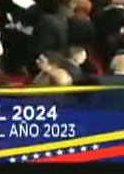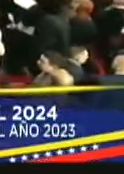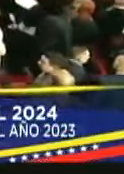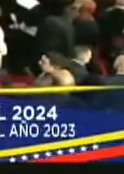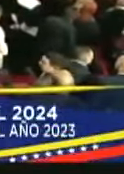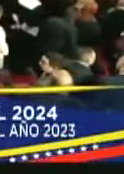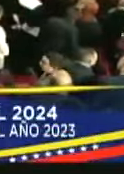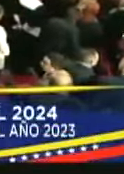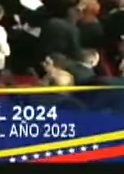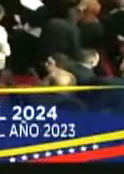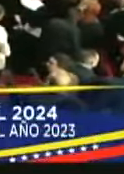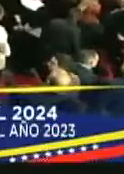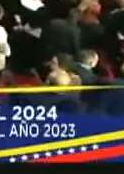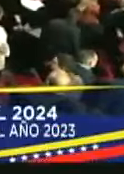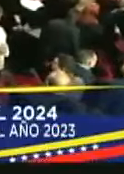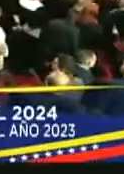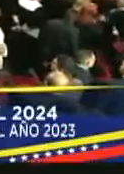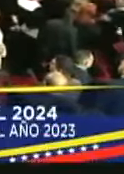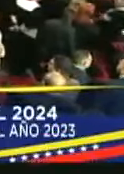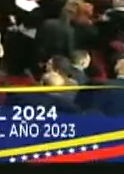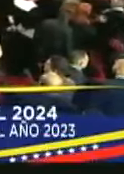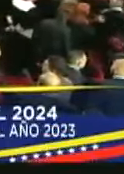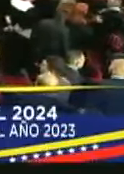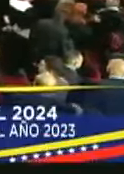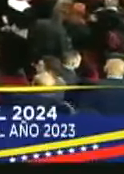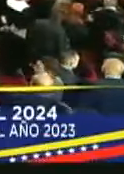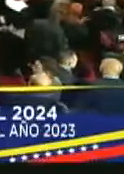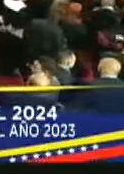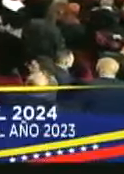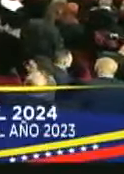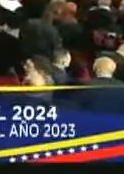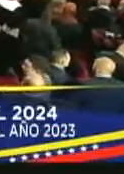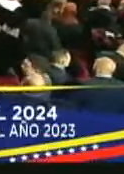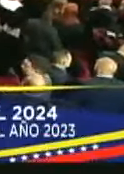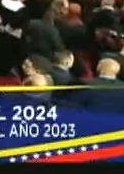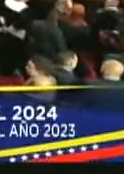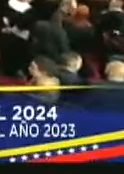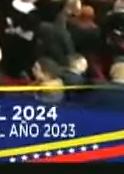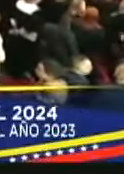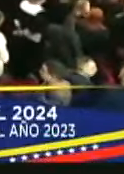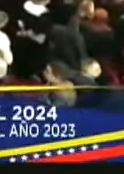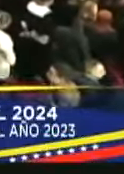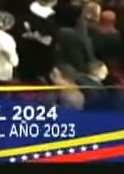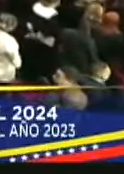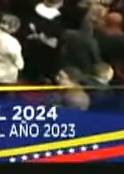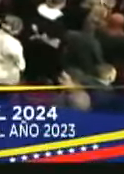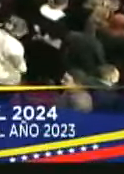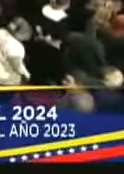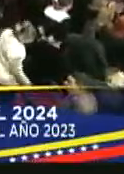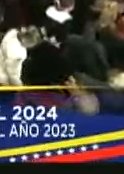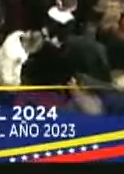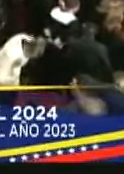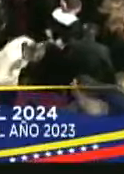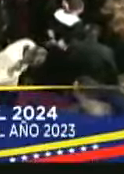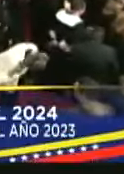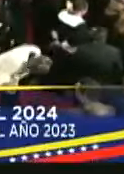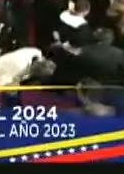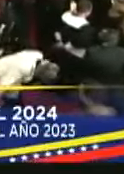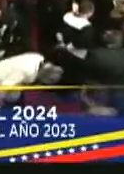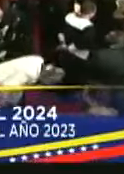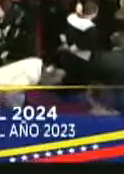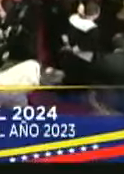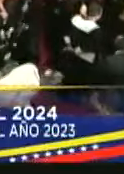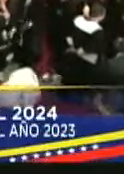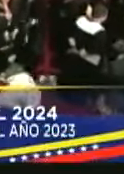en delitos menores. Avanzar en el sistema de revolución judicial, lo pedía el jefe de Estado. En relación a los desafíos de la